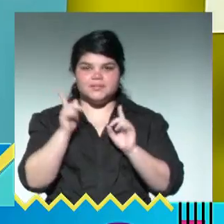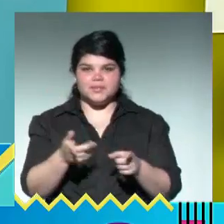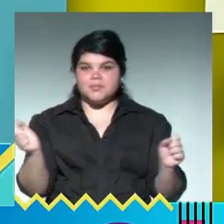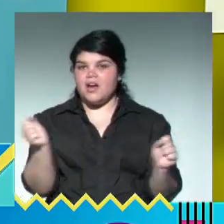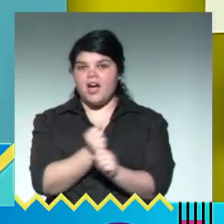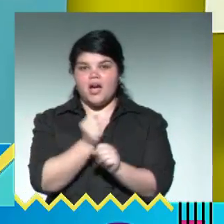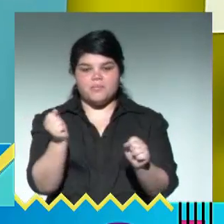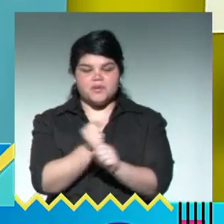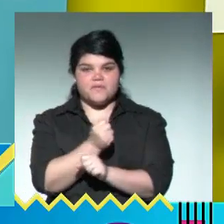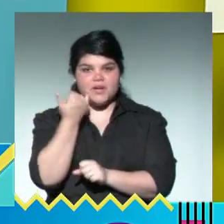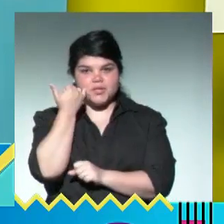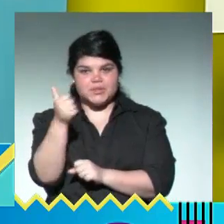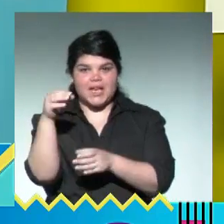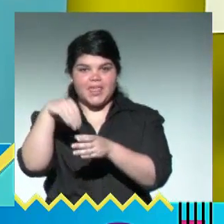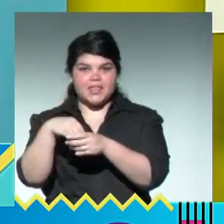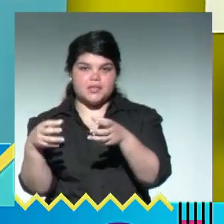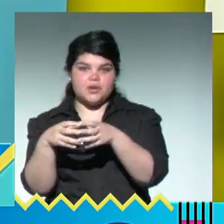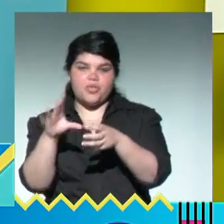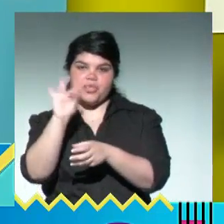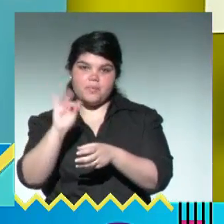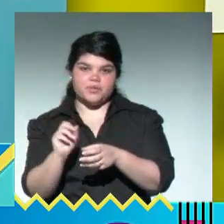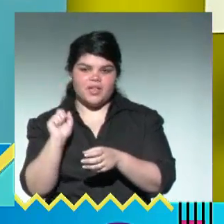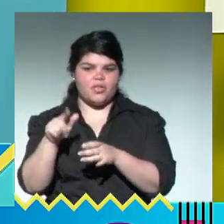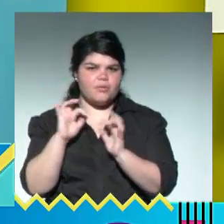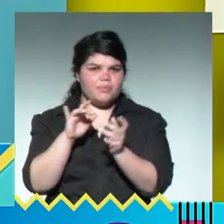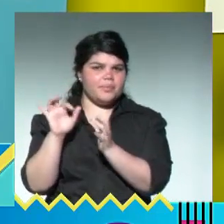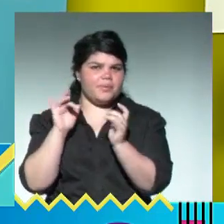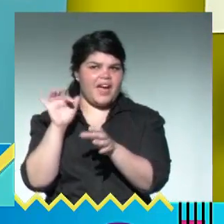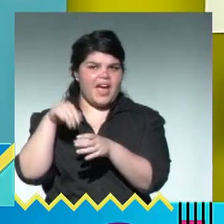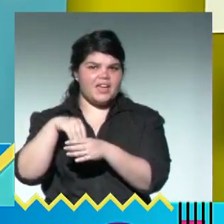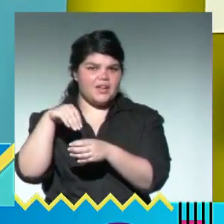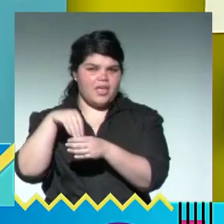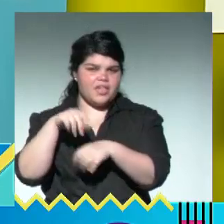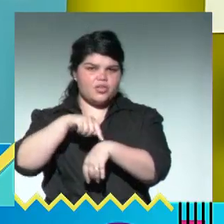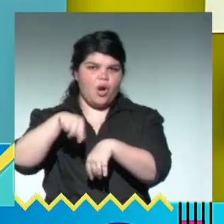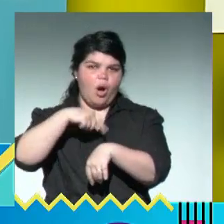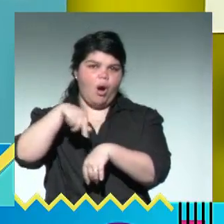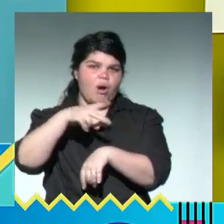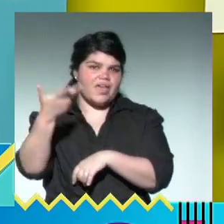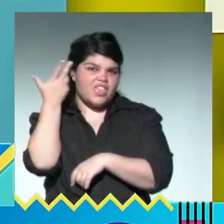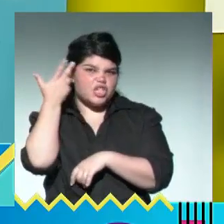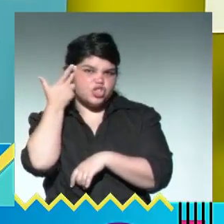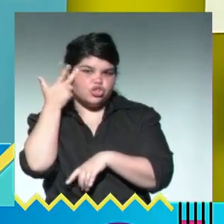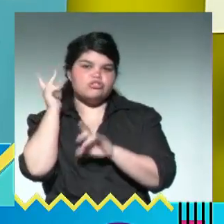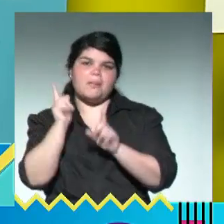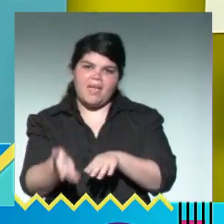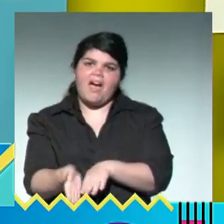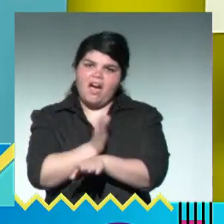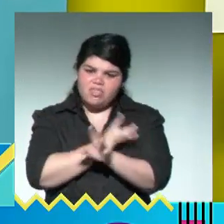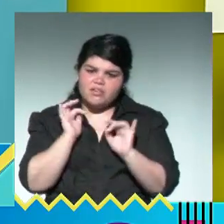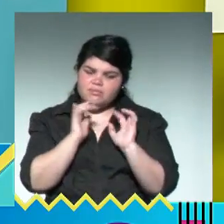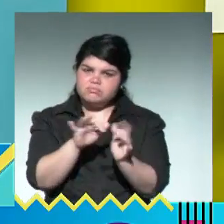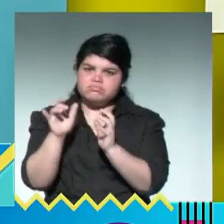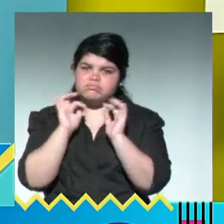sanción en la Cámara de Diputados. Y una discusión que no fue simplemente ayer en esas 18 horas, sino que previamente también se venía negociando, porque el